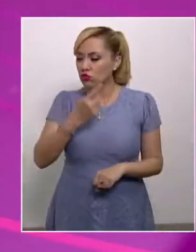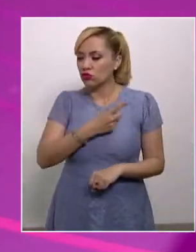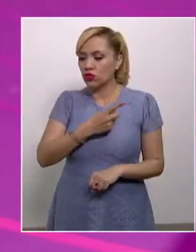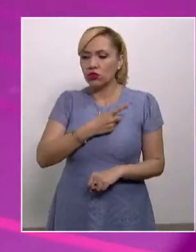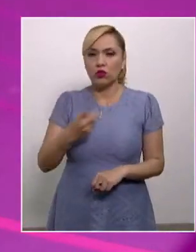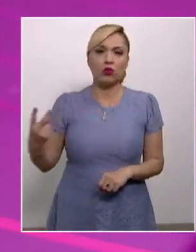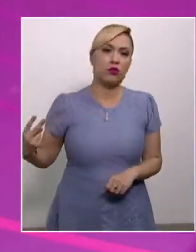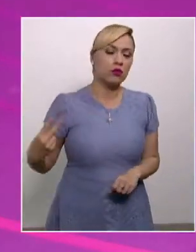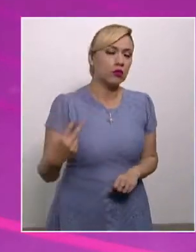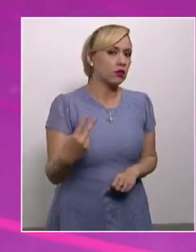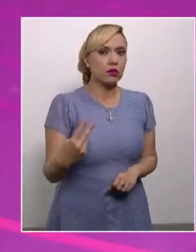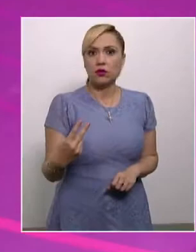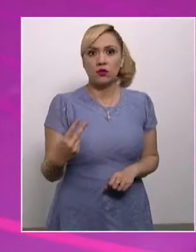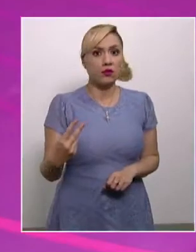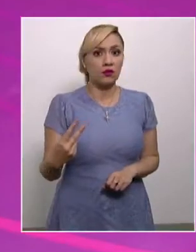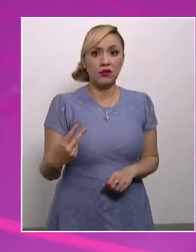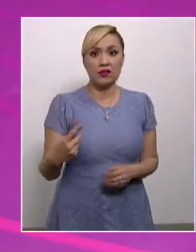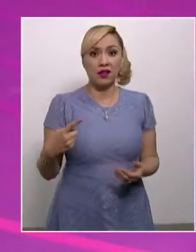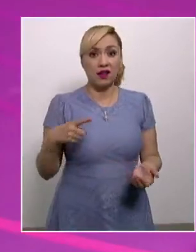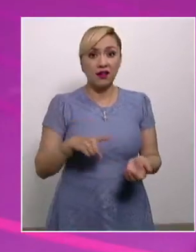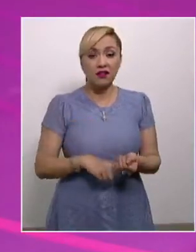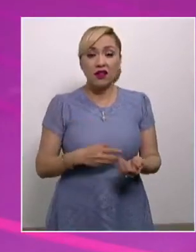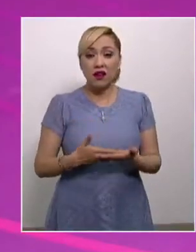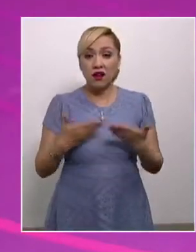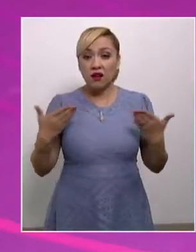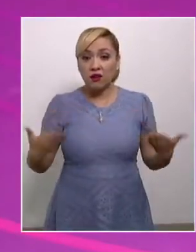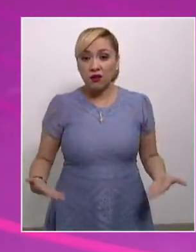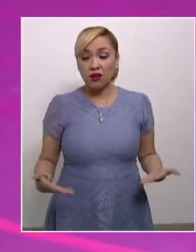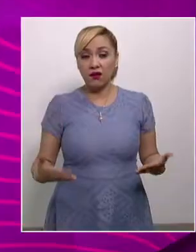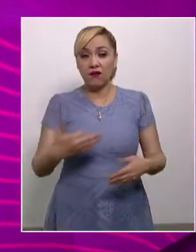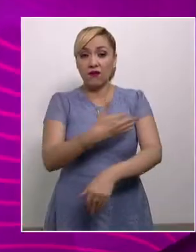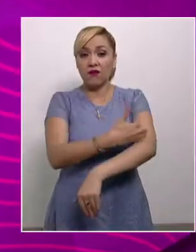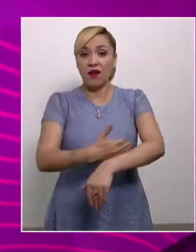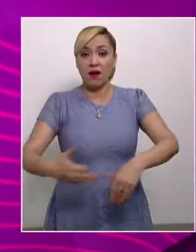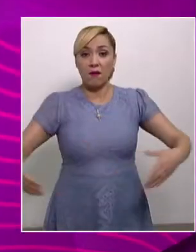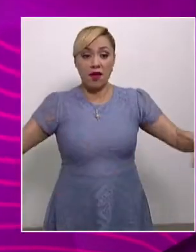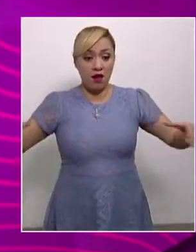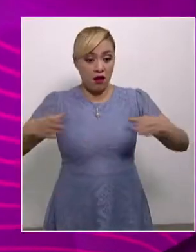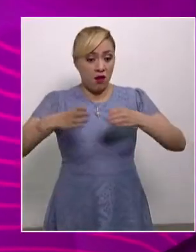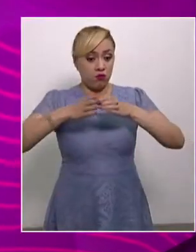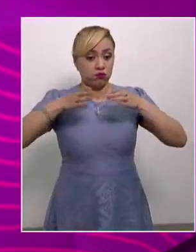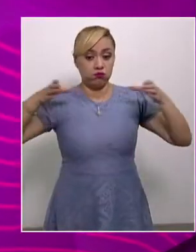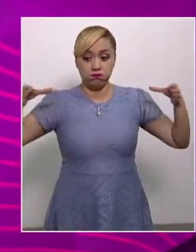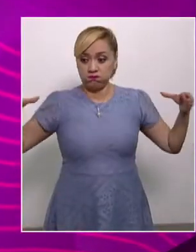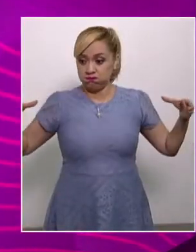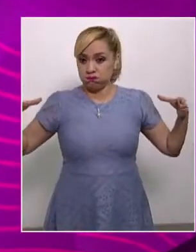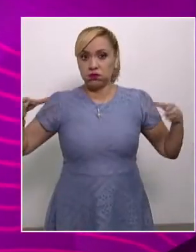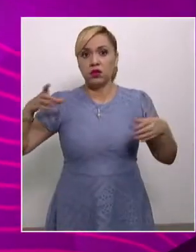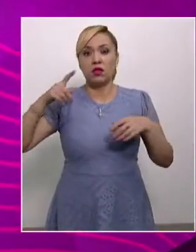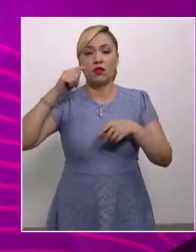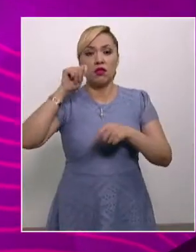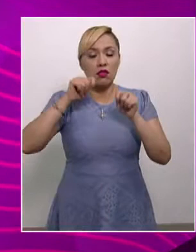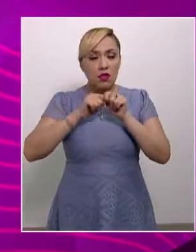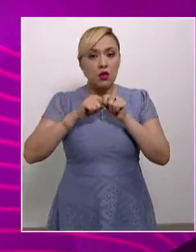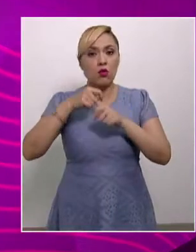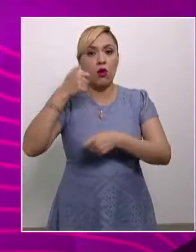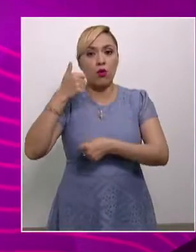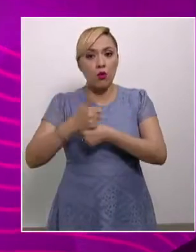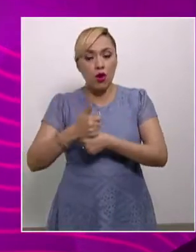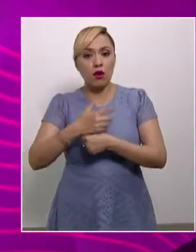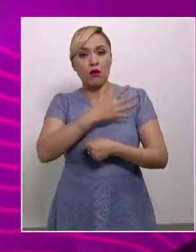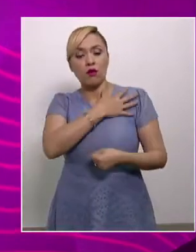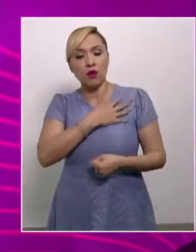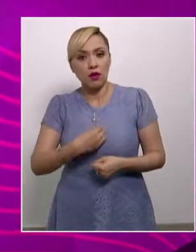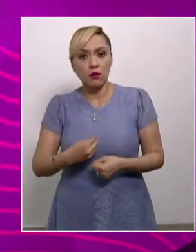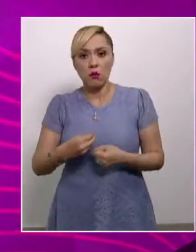vienen viajando, sino ahora estamos viendo que son núcleos familiares completos donde vienen abuelos, tíos, hijos, tal, y la estructura